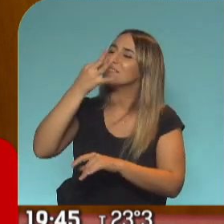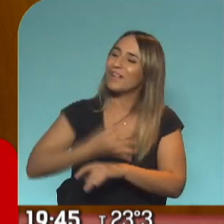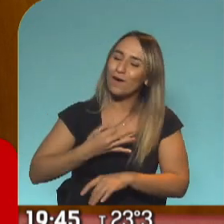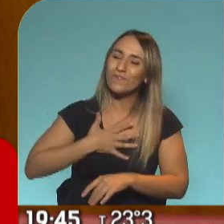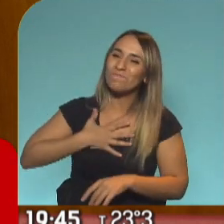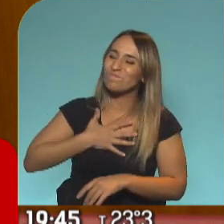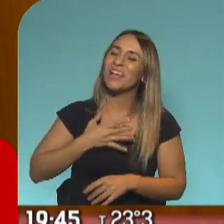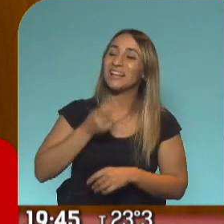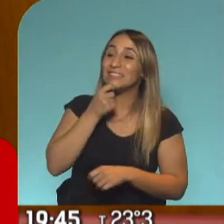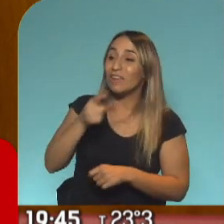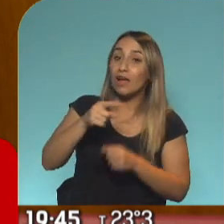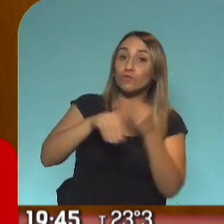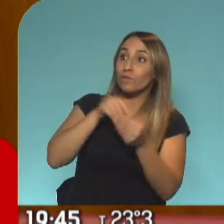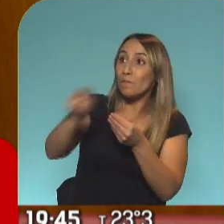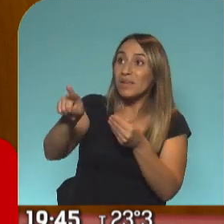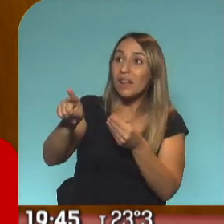tenido estas mismas acciones.